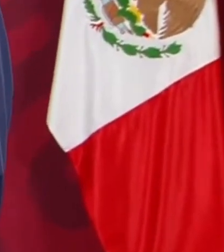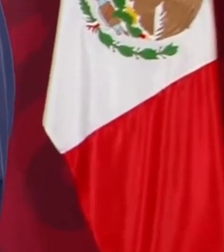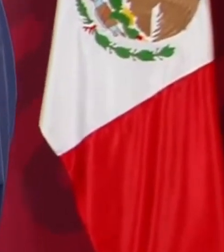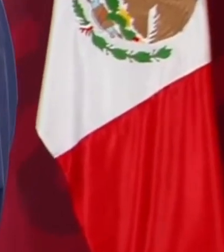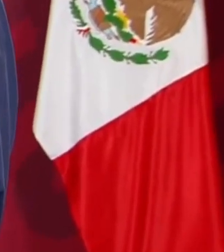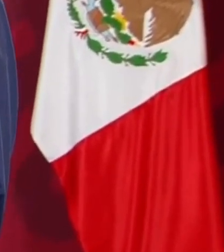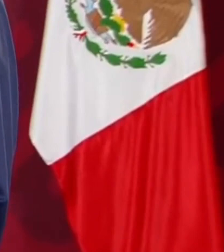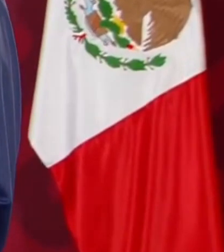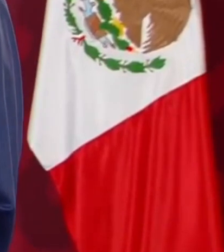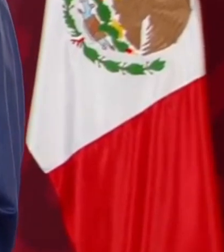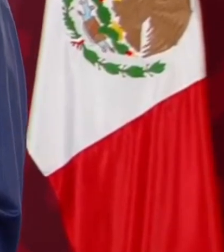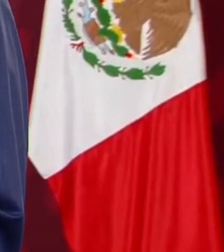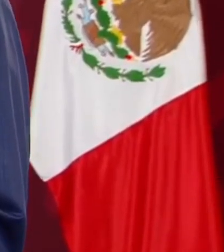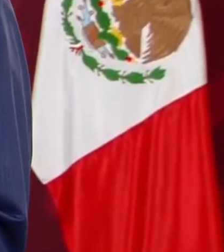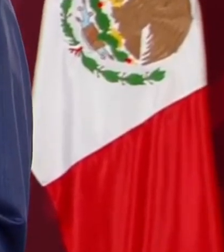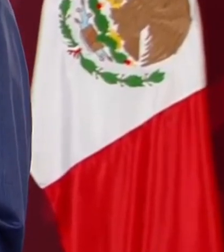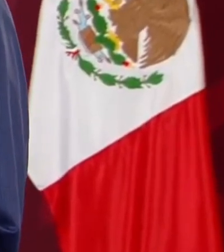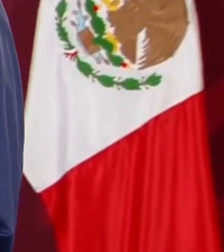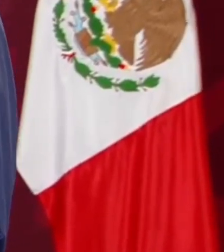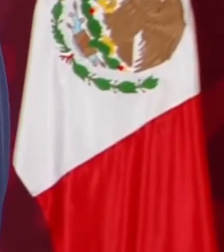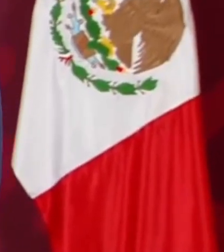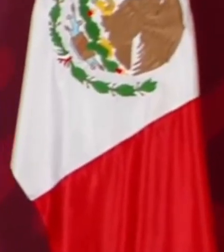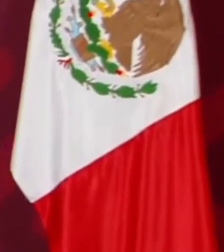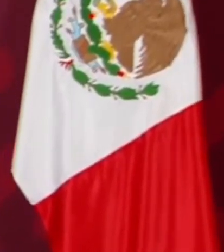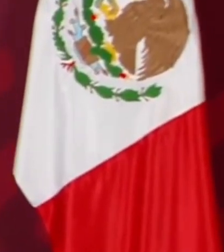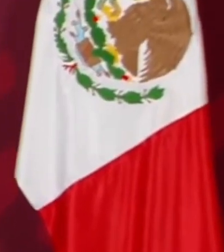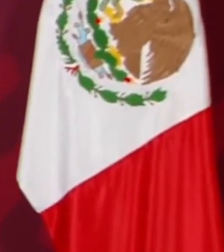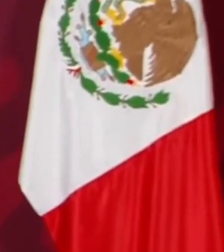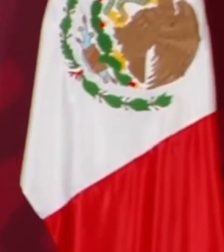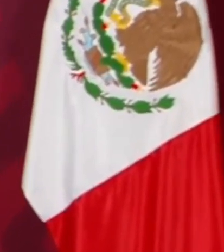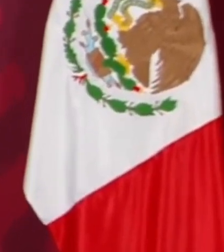decisiones, de acuerdo a un proceso revolucionario?